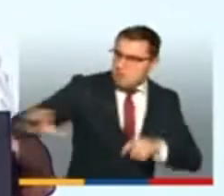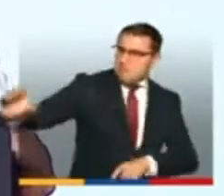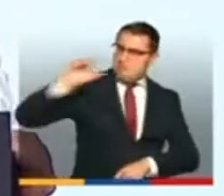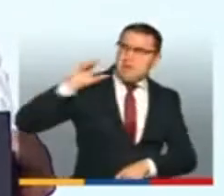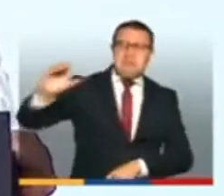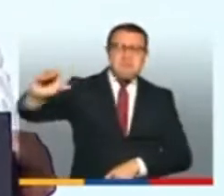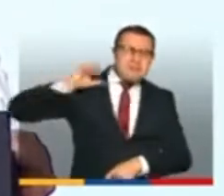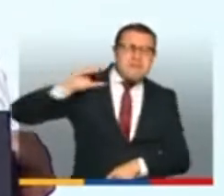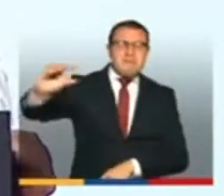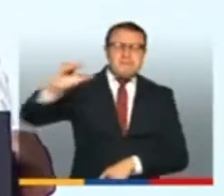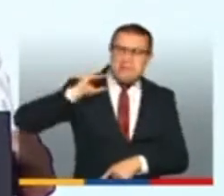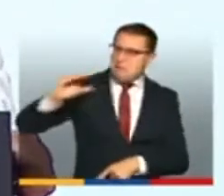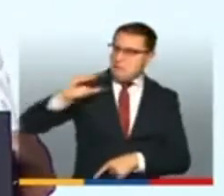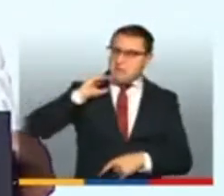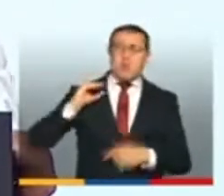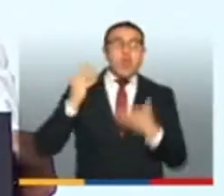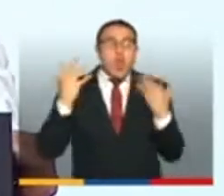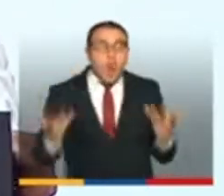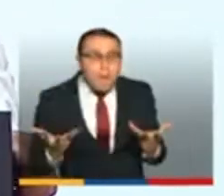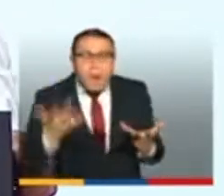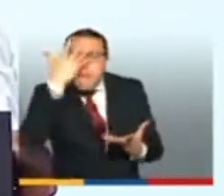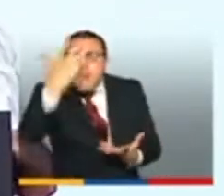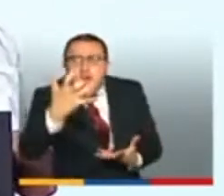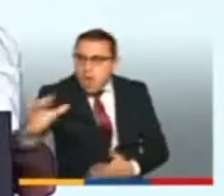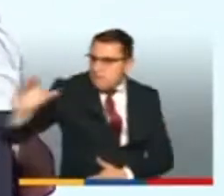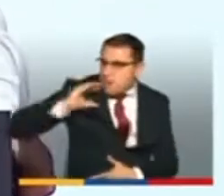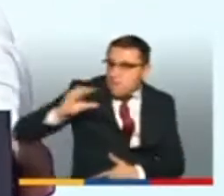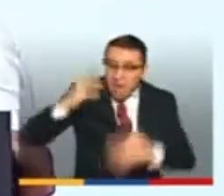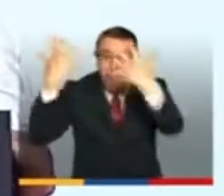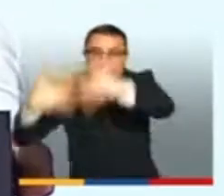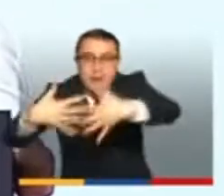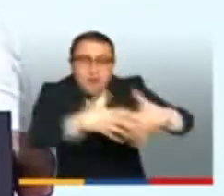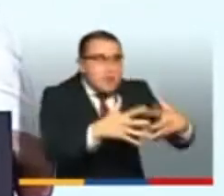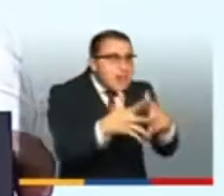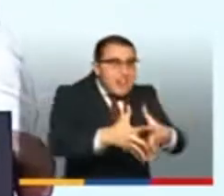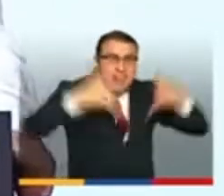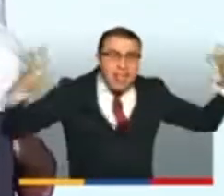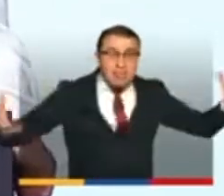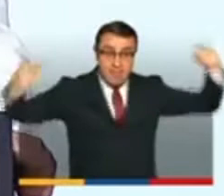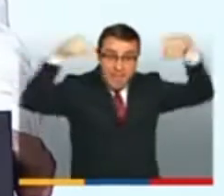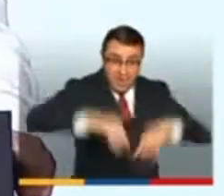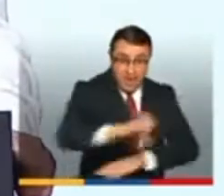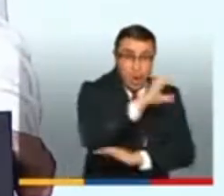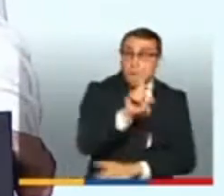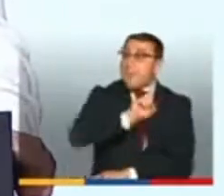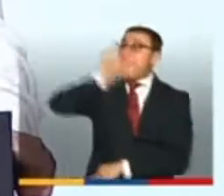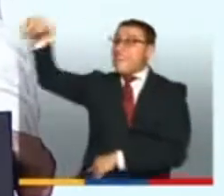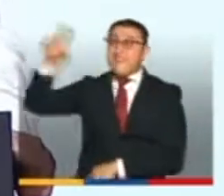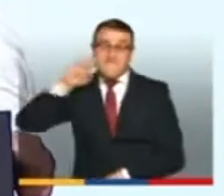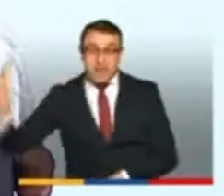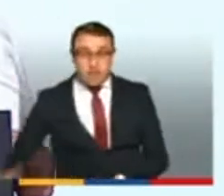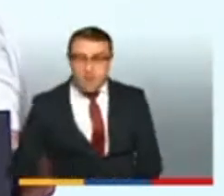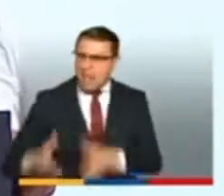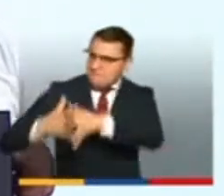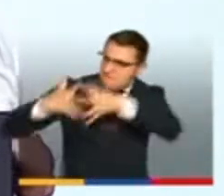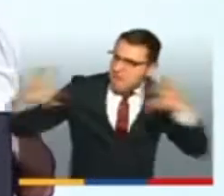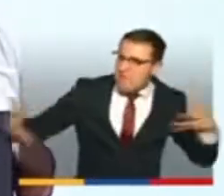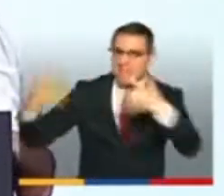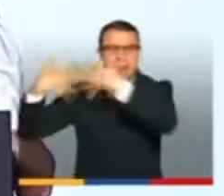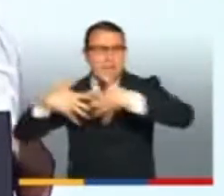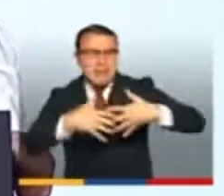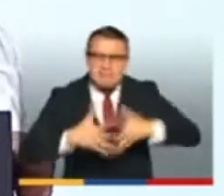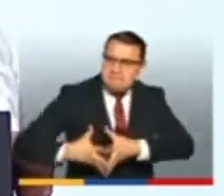de que crezcan las Industrias de aquí y de allá de que nuestra gente pueda